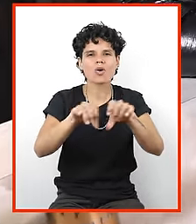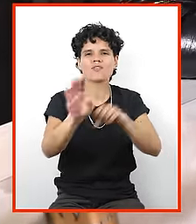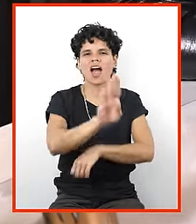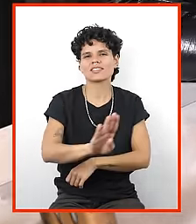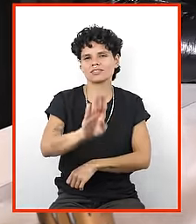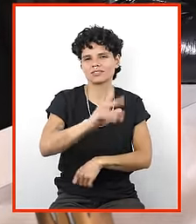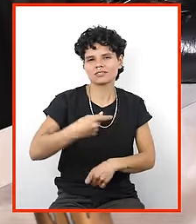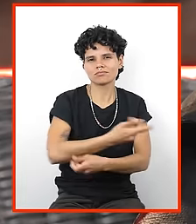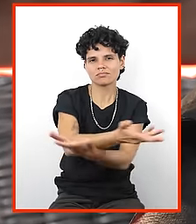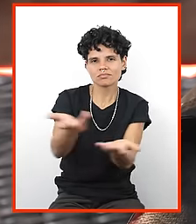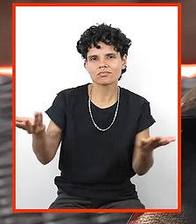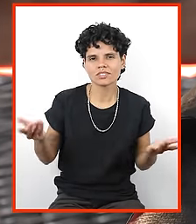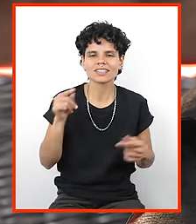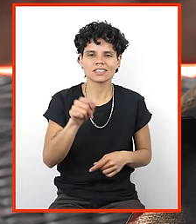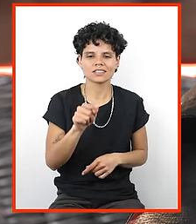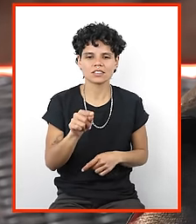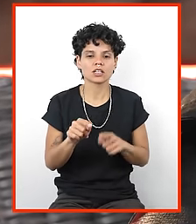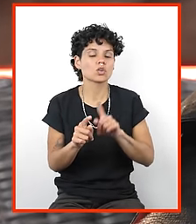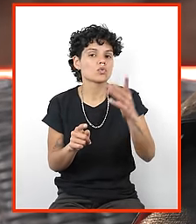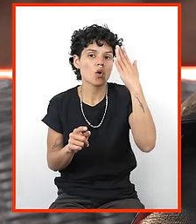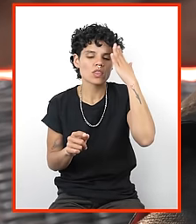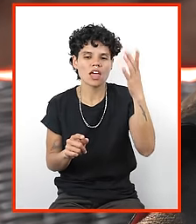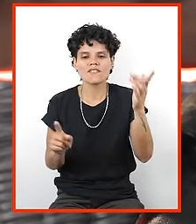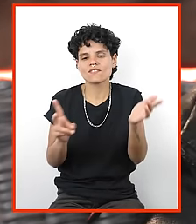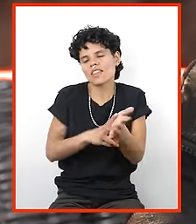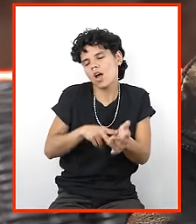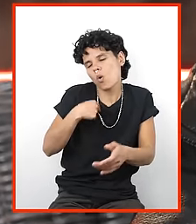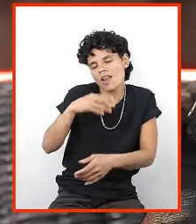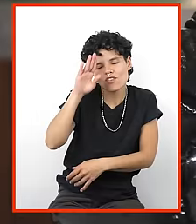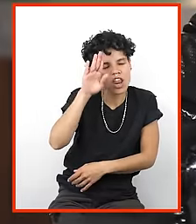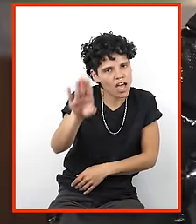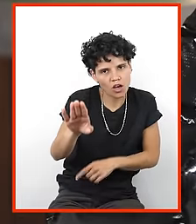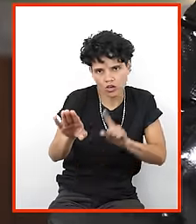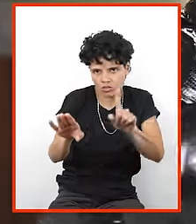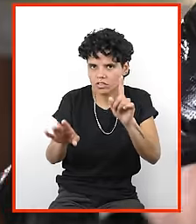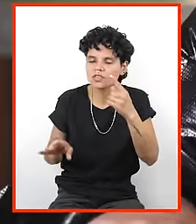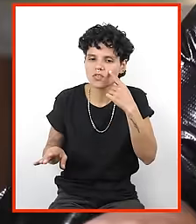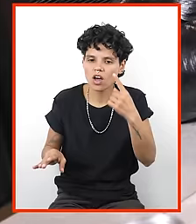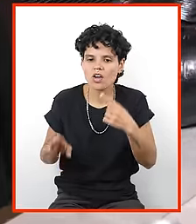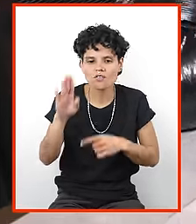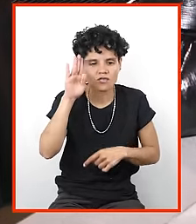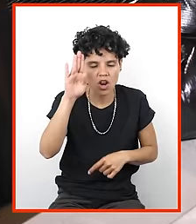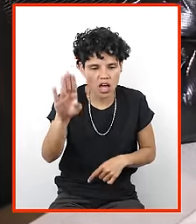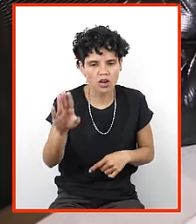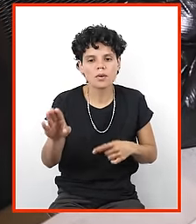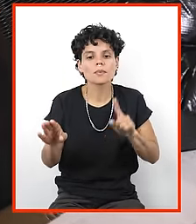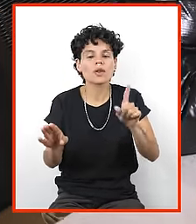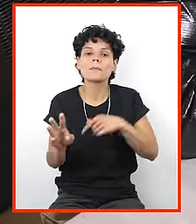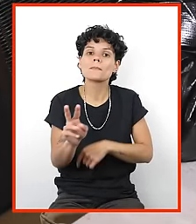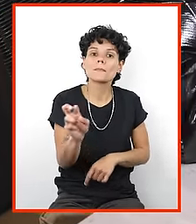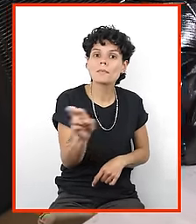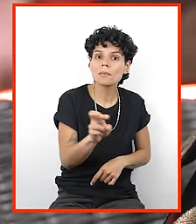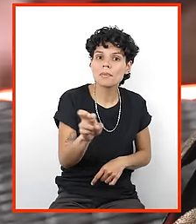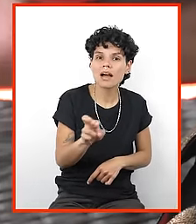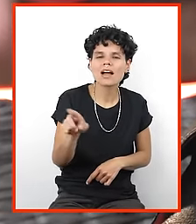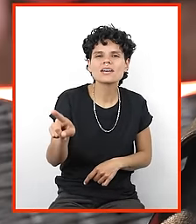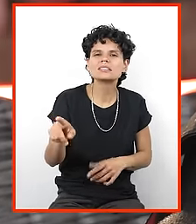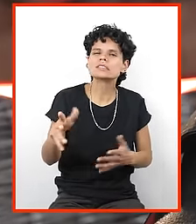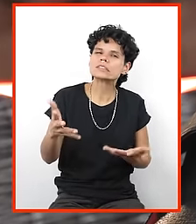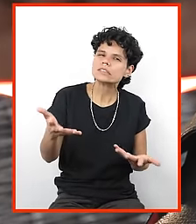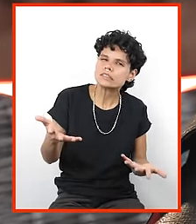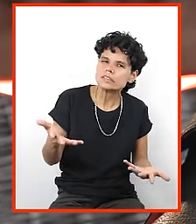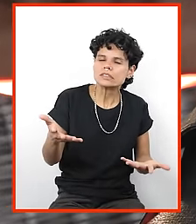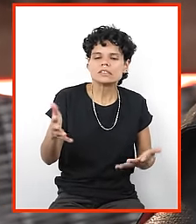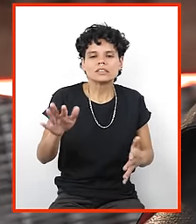idea inicial nació como de un día. Esto es súper volado lo que te voy a contar. Por favor. Pero mi viejo no estuvo